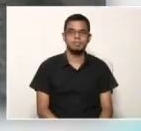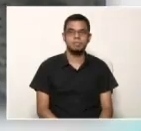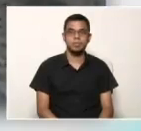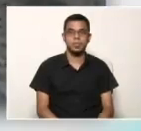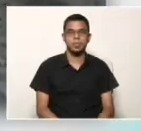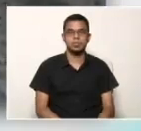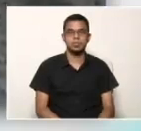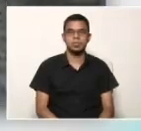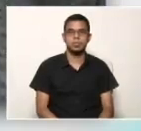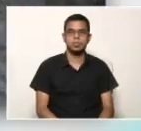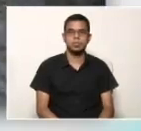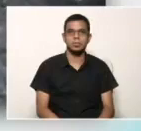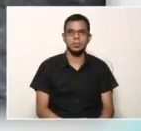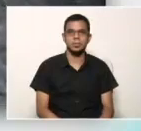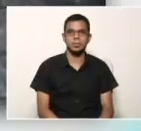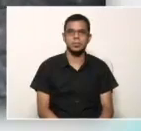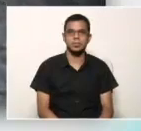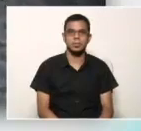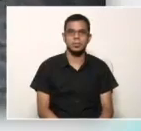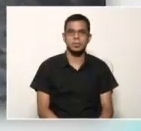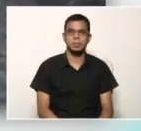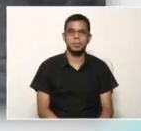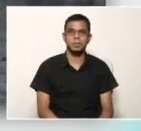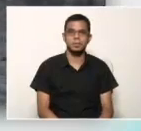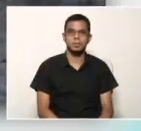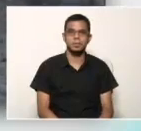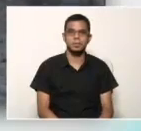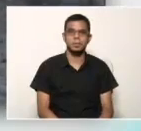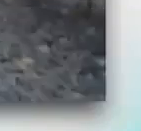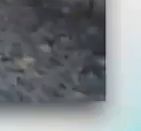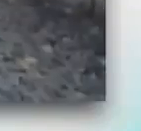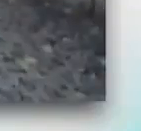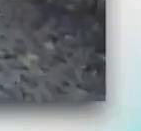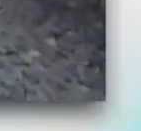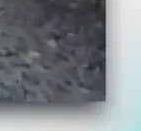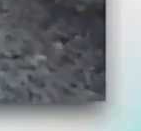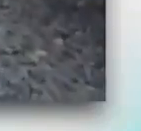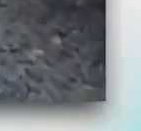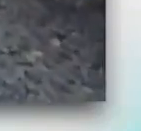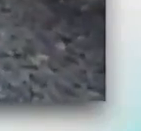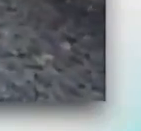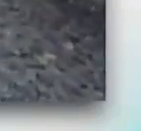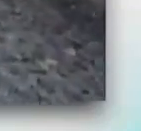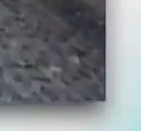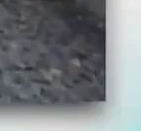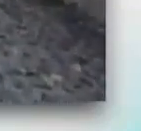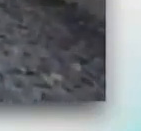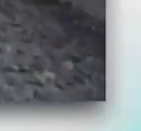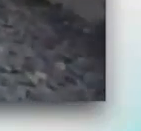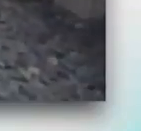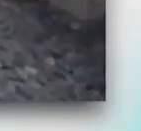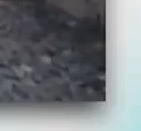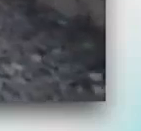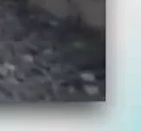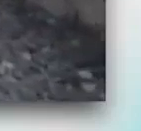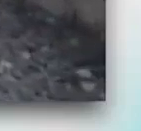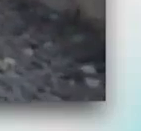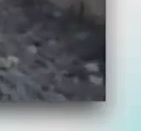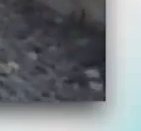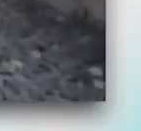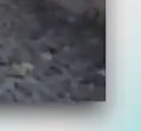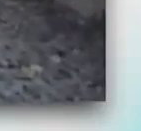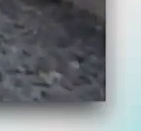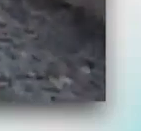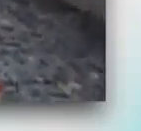libertador de progresos. En tropel viene el convite de gente revolucionaria. Con Bolívar, que es el